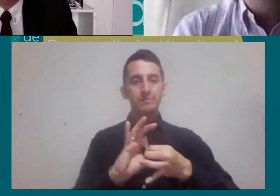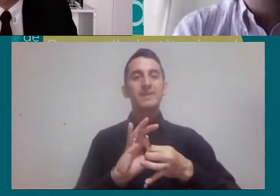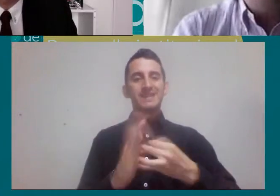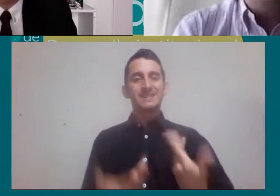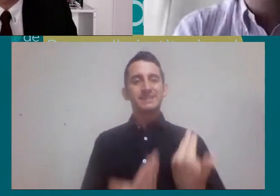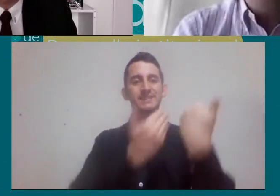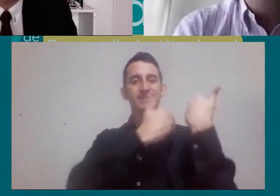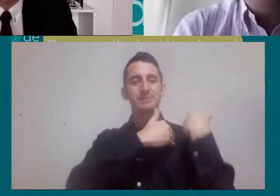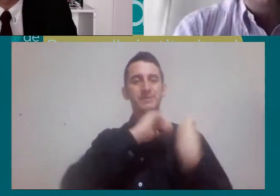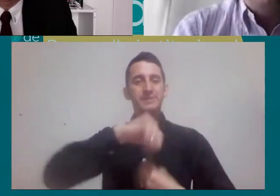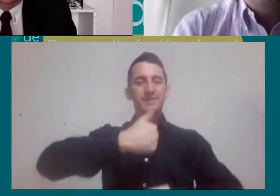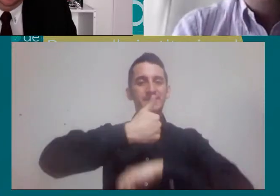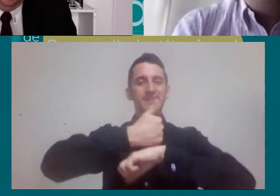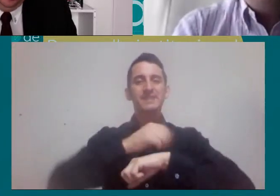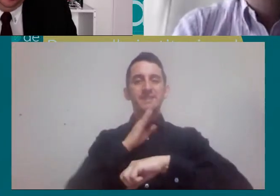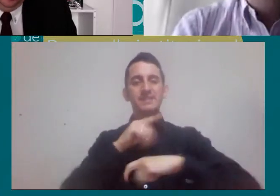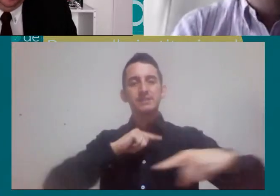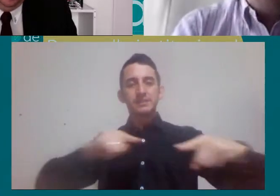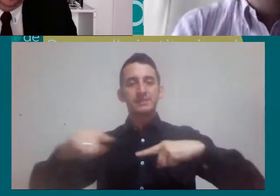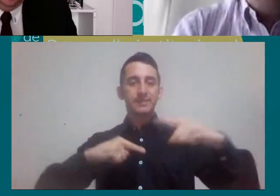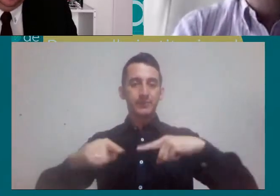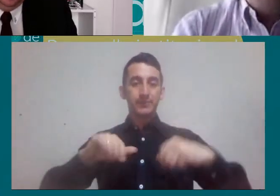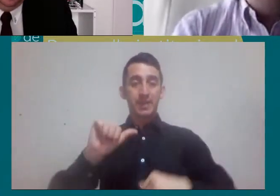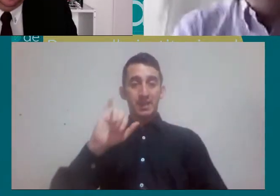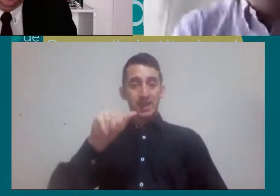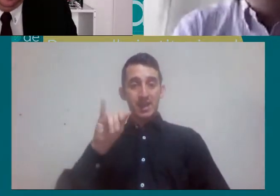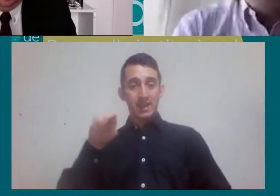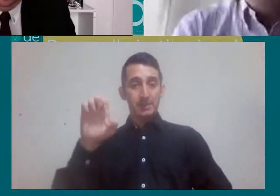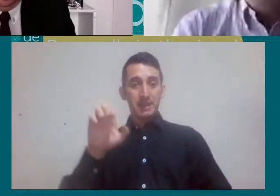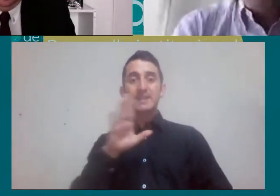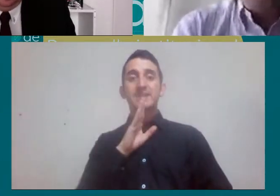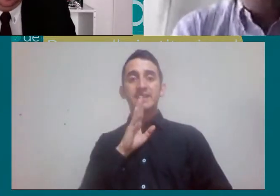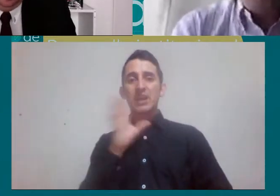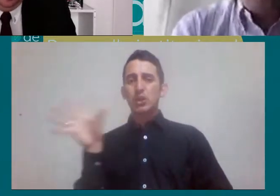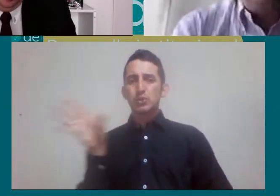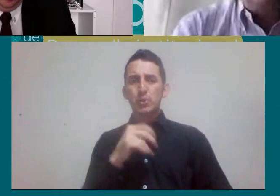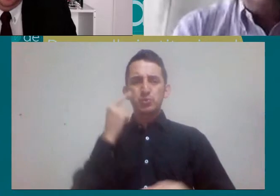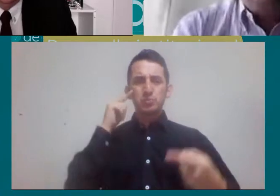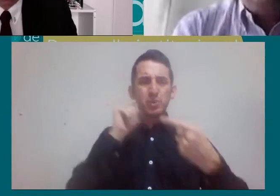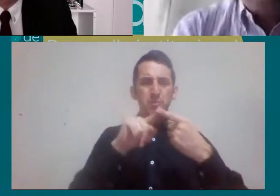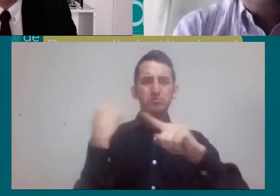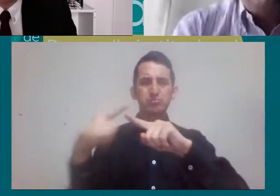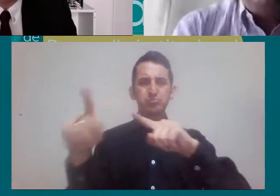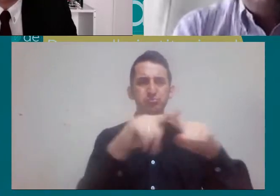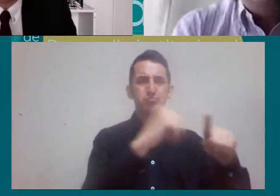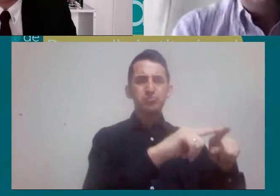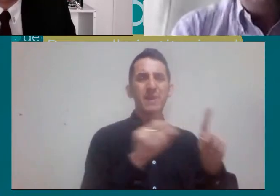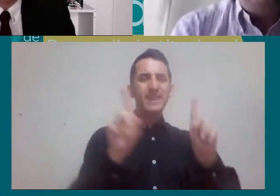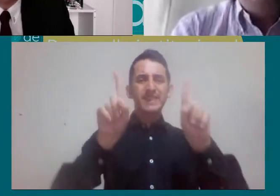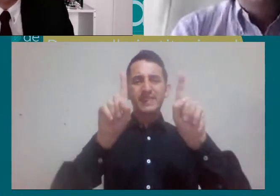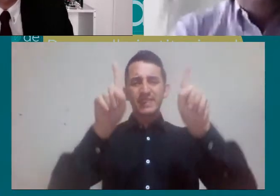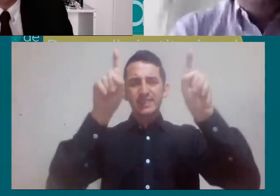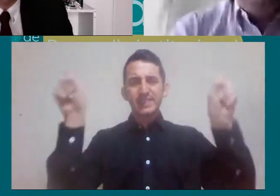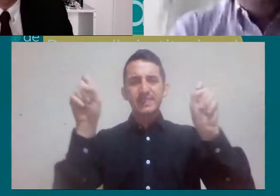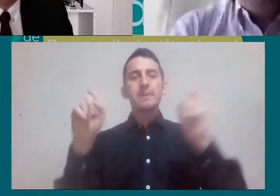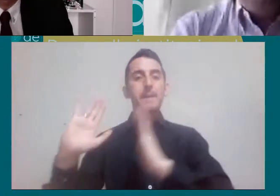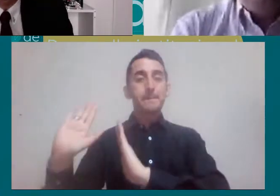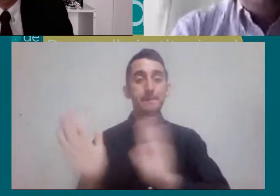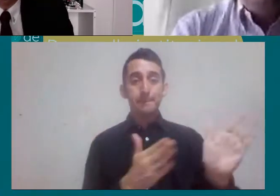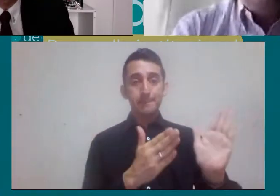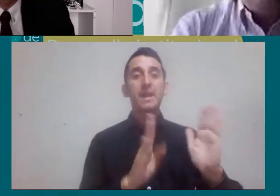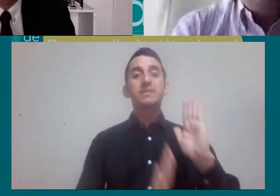para que logremos absolutamente todos los propósitos que tenemos en este plan de desarrollo del 2020 de Boyacá